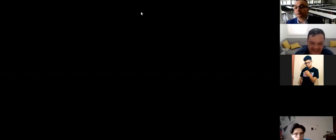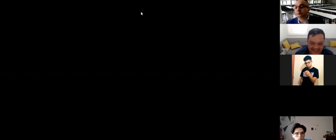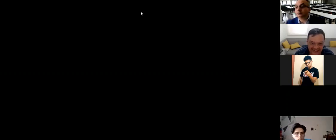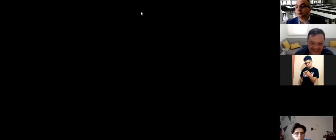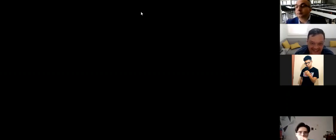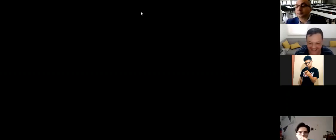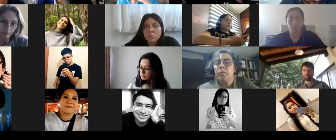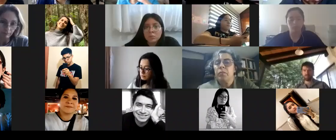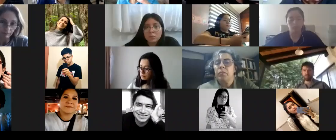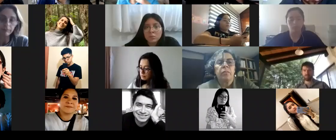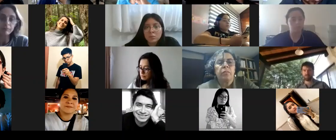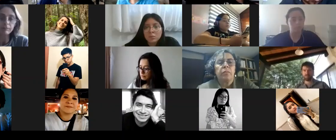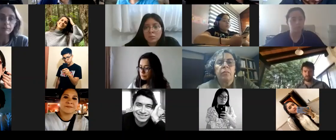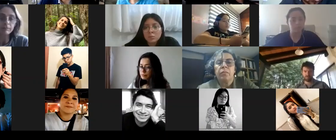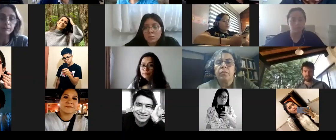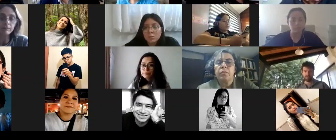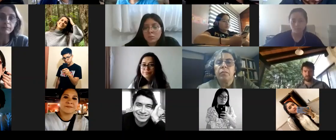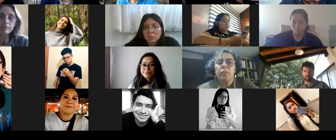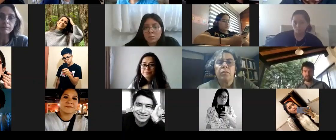Muchas gracias.